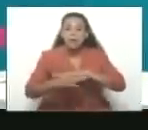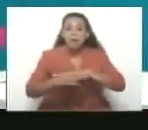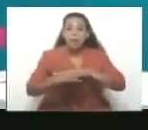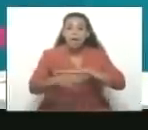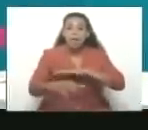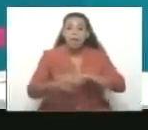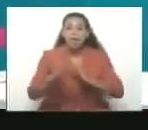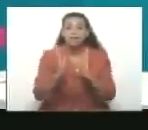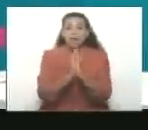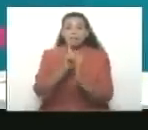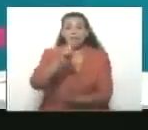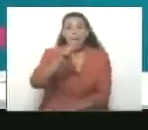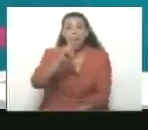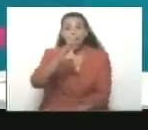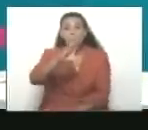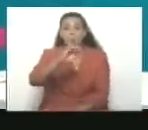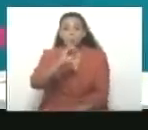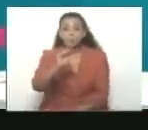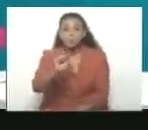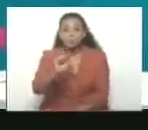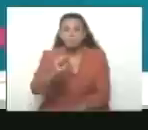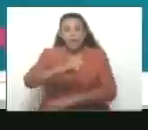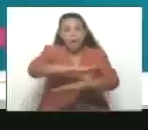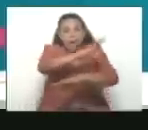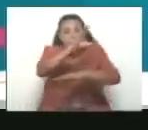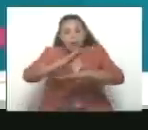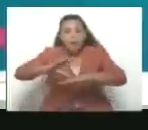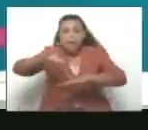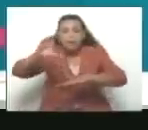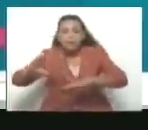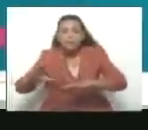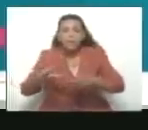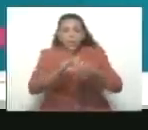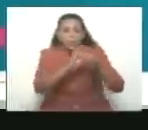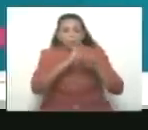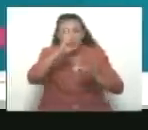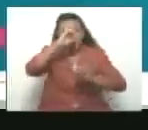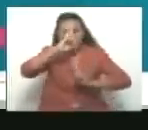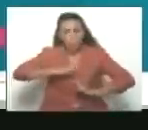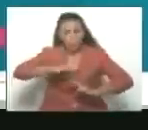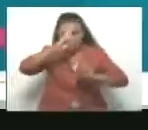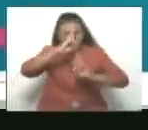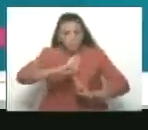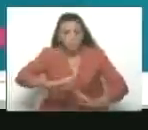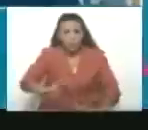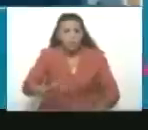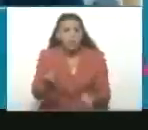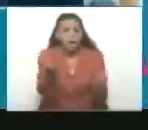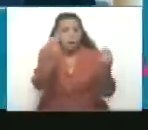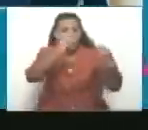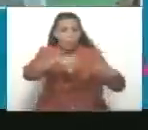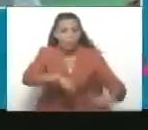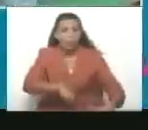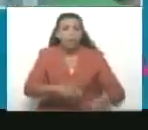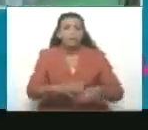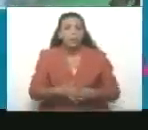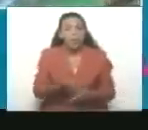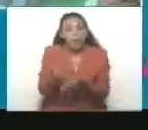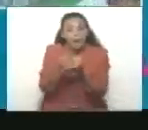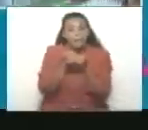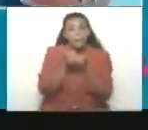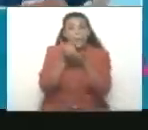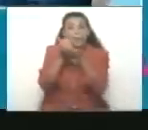hermandad con todao el área del Caribe relaciones de respeto de comprensión mutua de beneficio